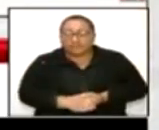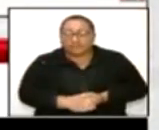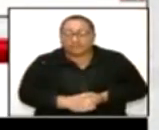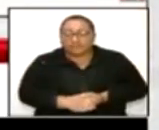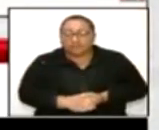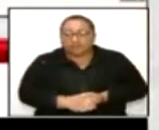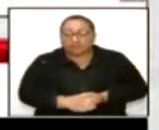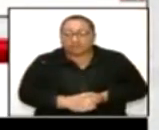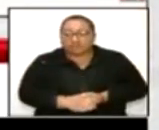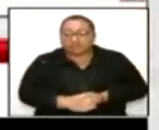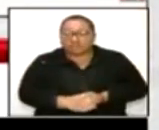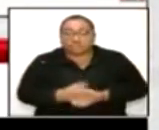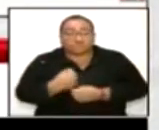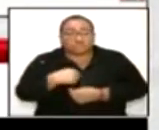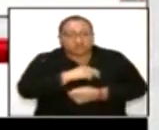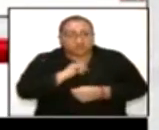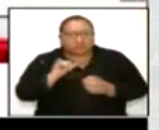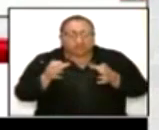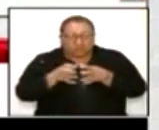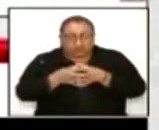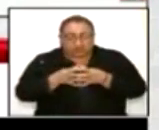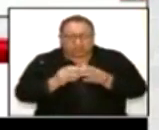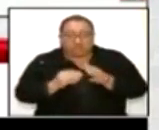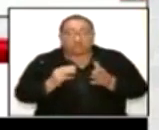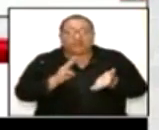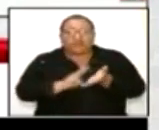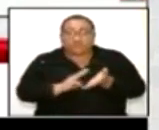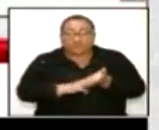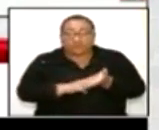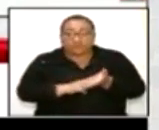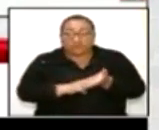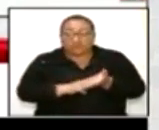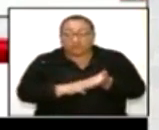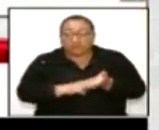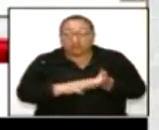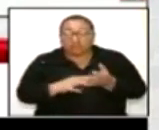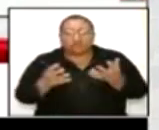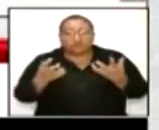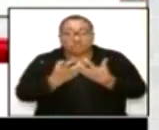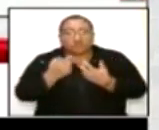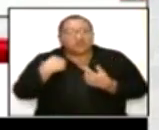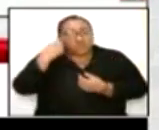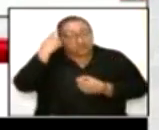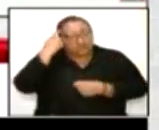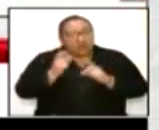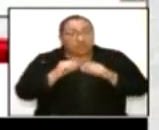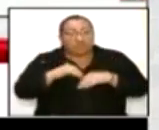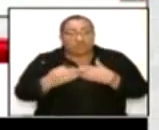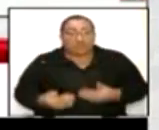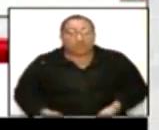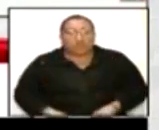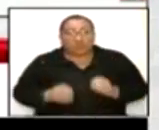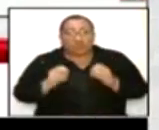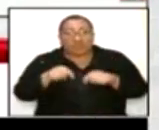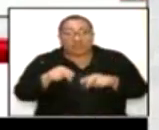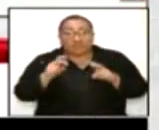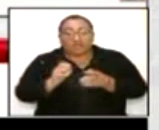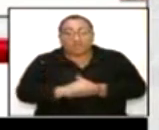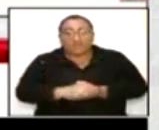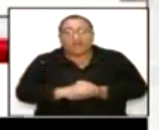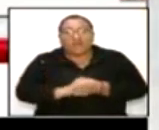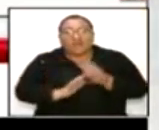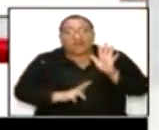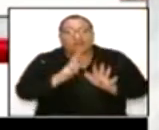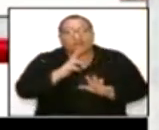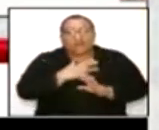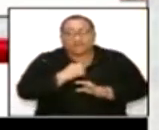que puede arribar nuestra institución son las siguientes. La Defensoría del Pueblo, por tanto, considera que los embarazos en adolescentes, como en este caso de